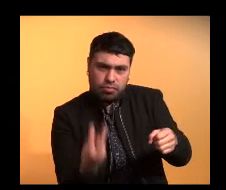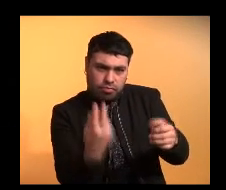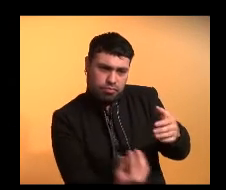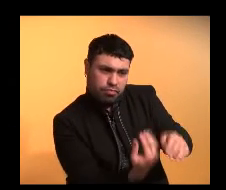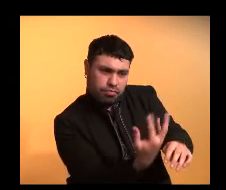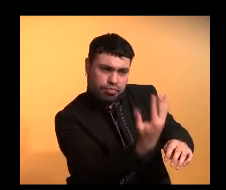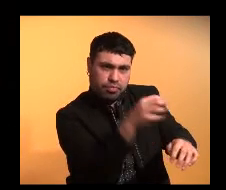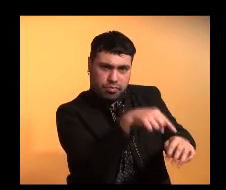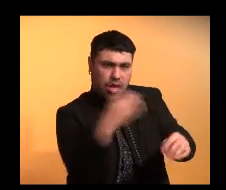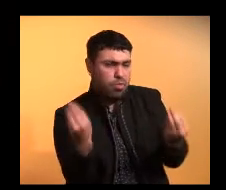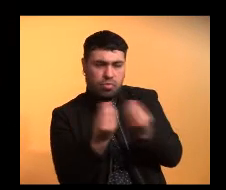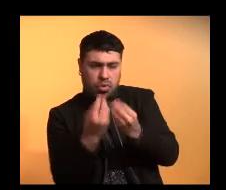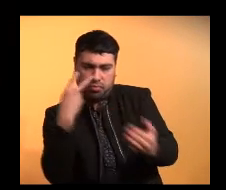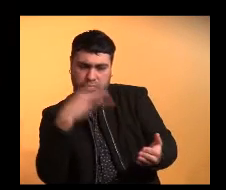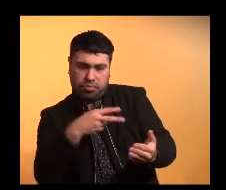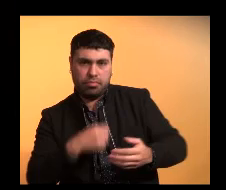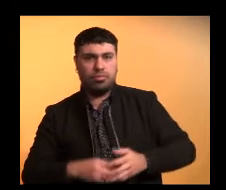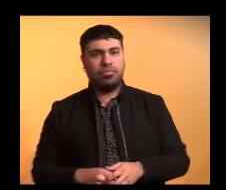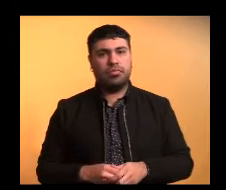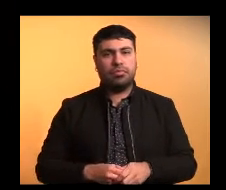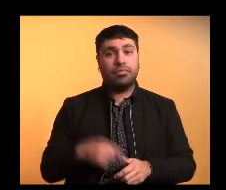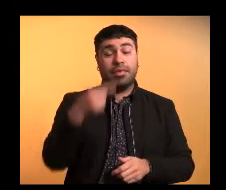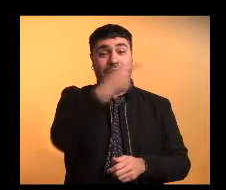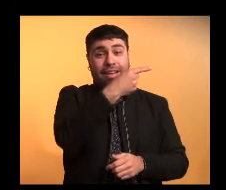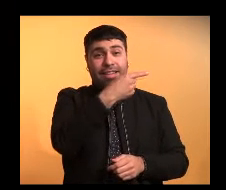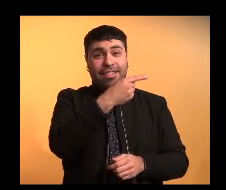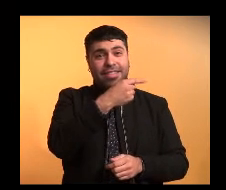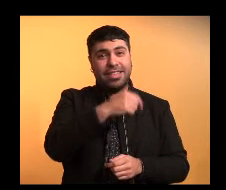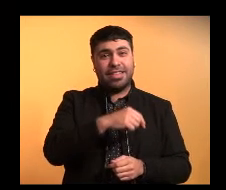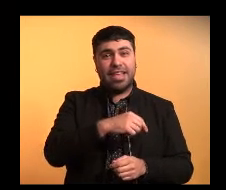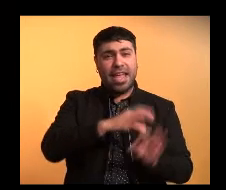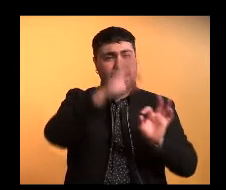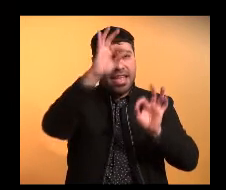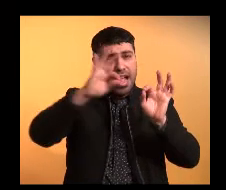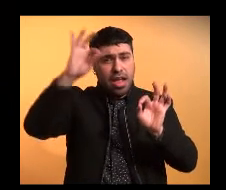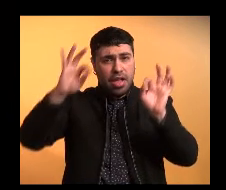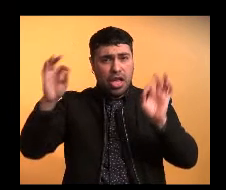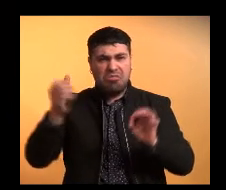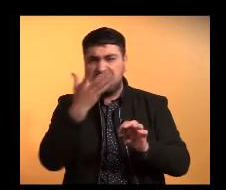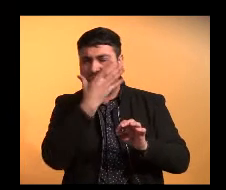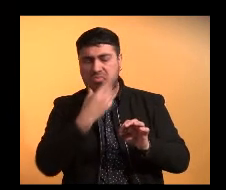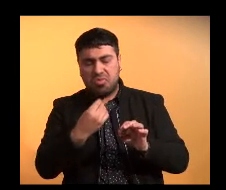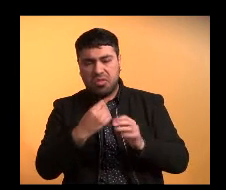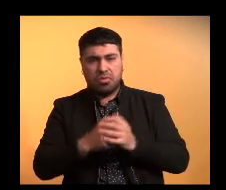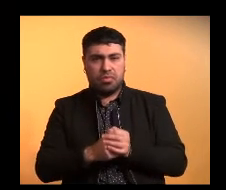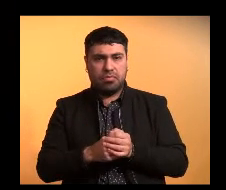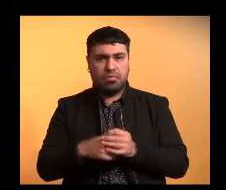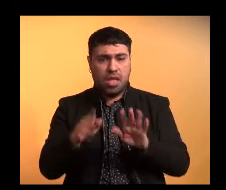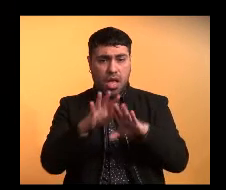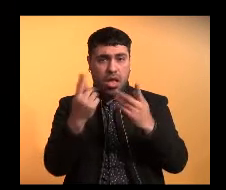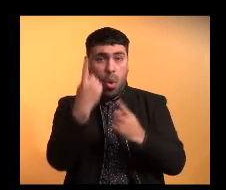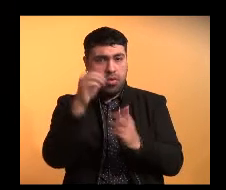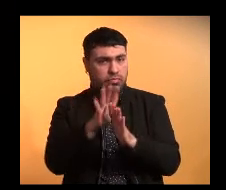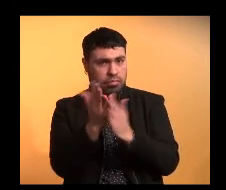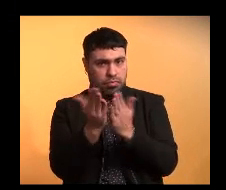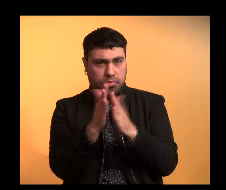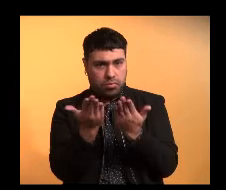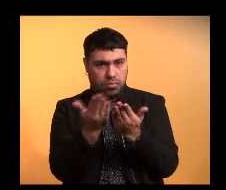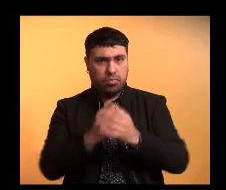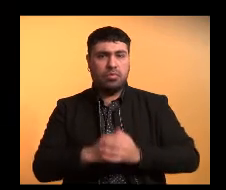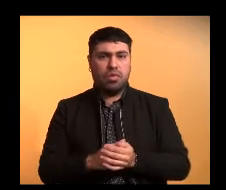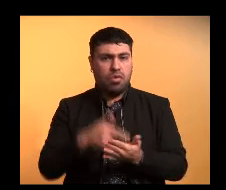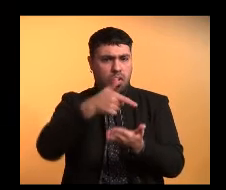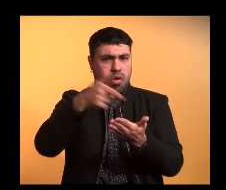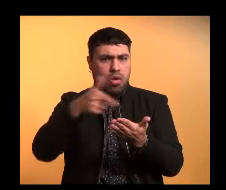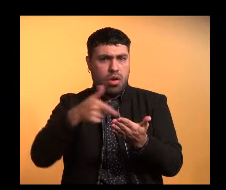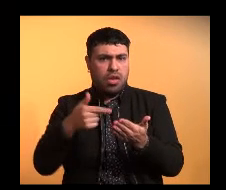Este es un gráfico bien bonito que yo lo tomé prestado de un libro de flora marina antártica que escribió un colega de la Universidad